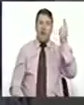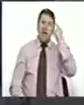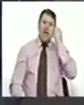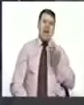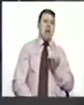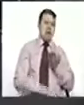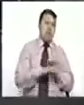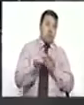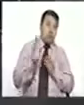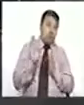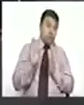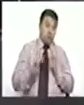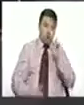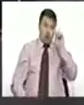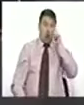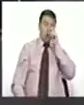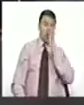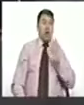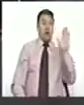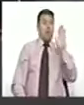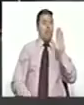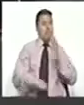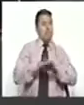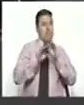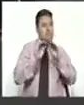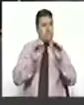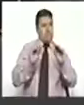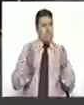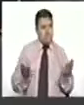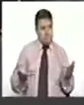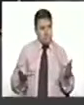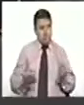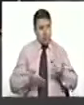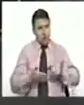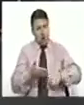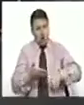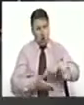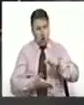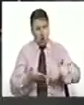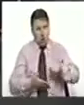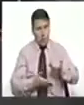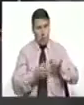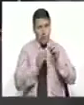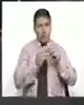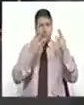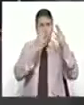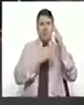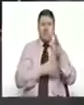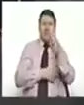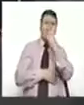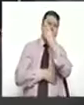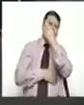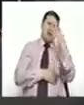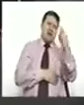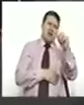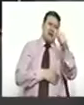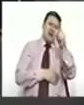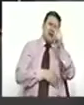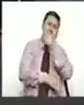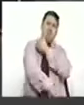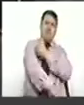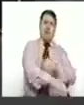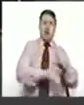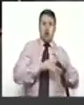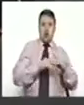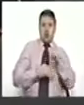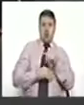siguiente. El gobierno nacional ha anunciado un contrato con Naciones Unidas de 316 millones